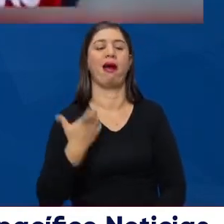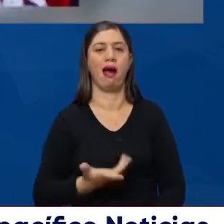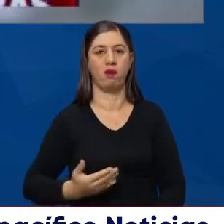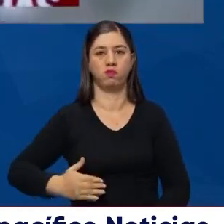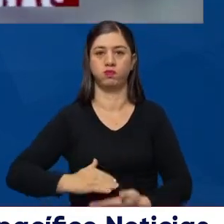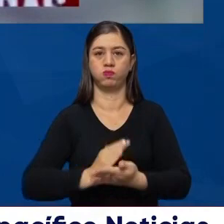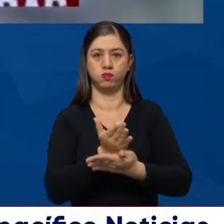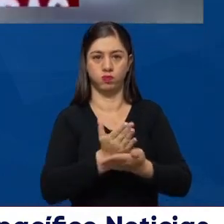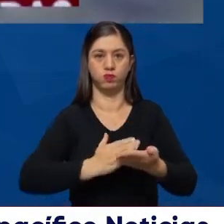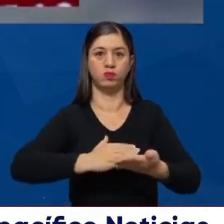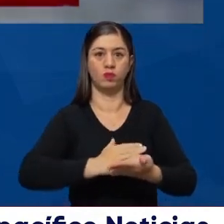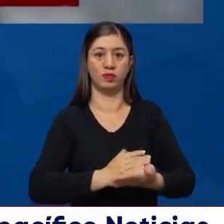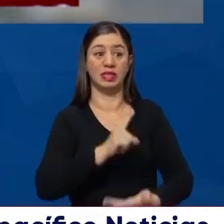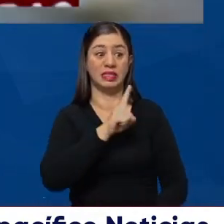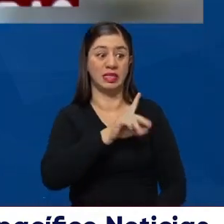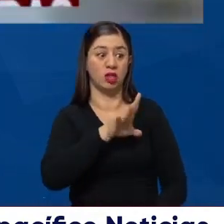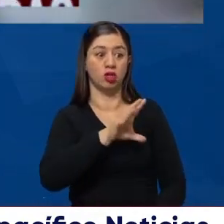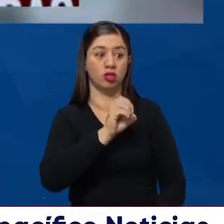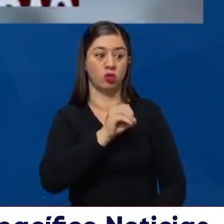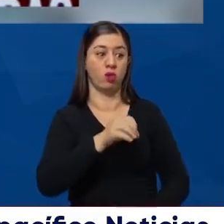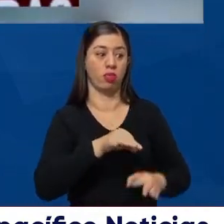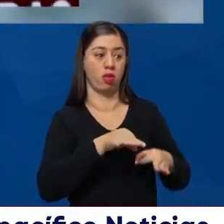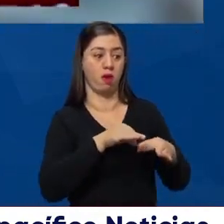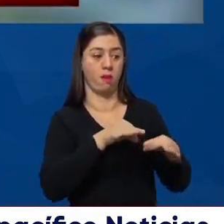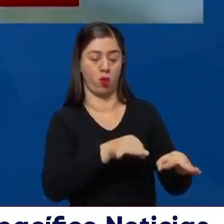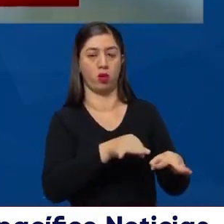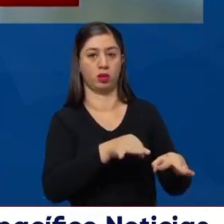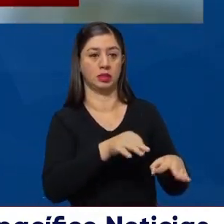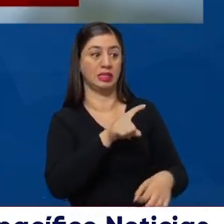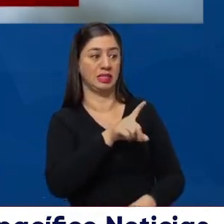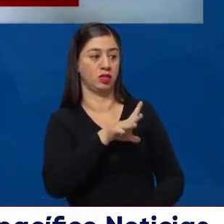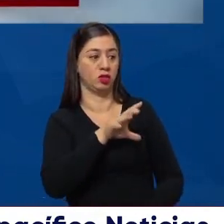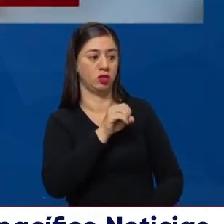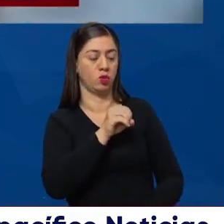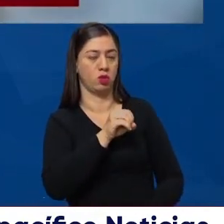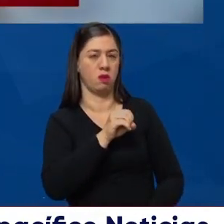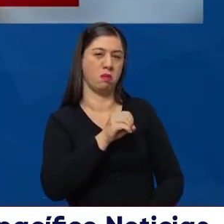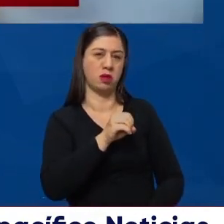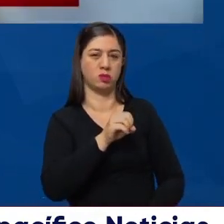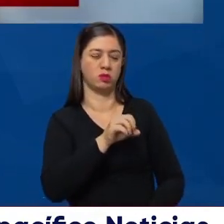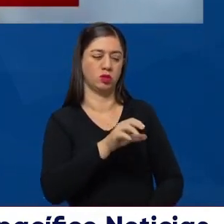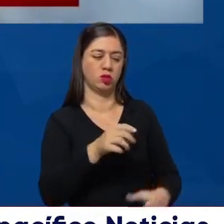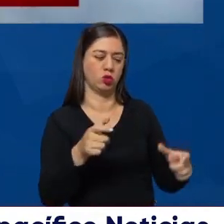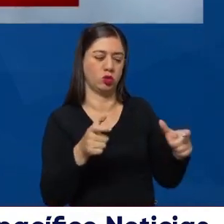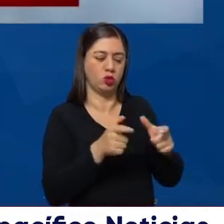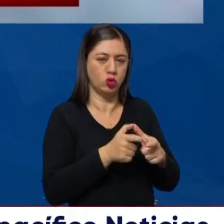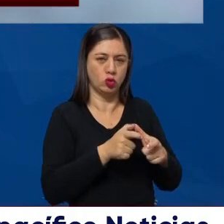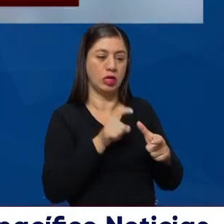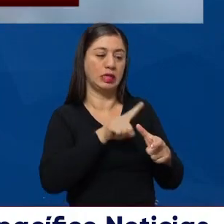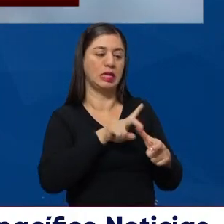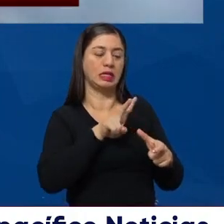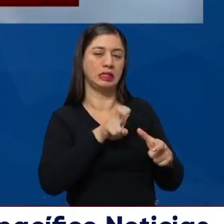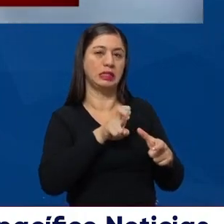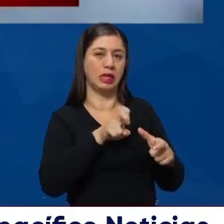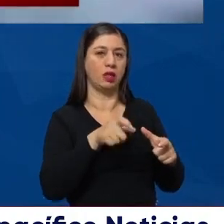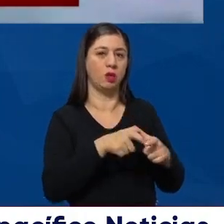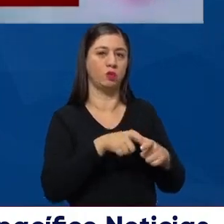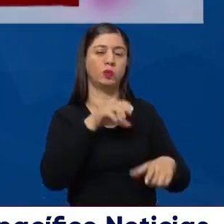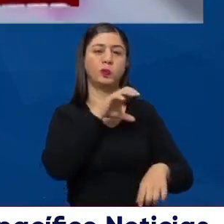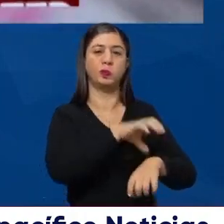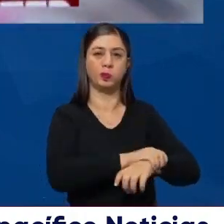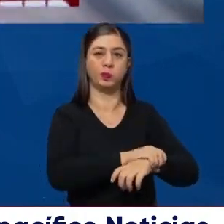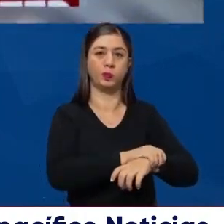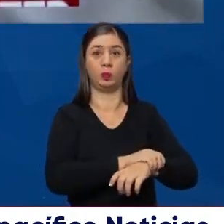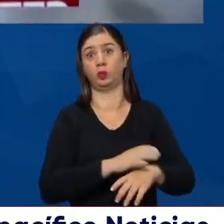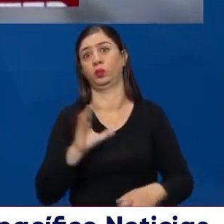Entonces demoraron a esos 150. De esos 150, unos 17 quedaron detenidos al final porque